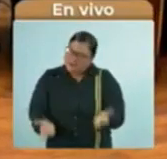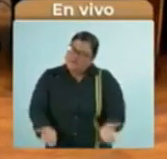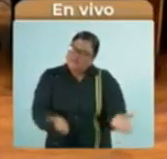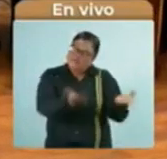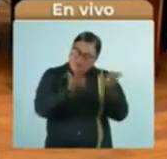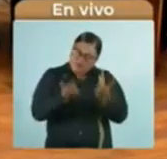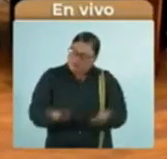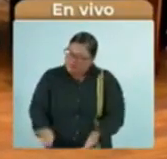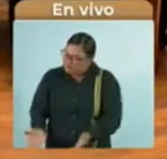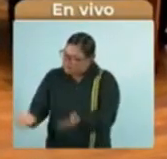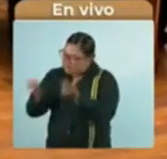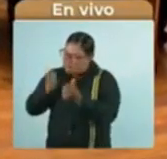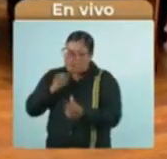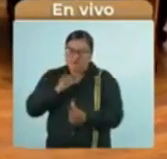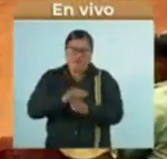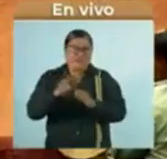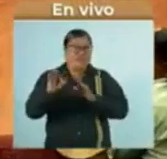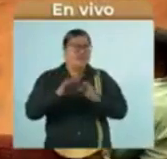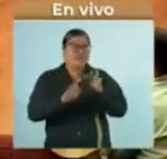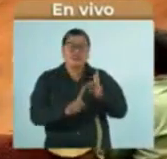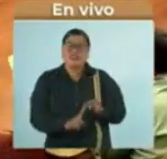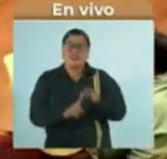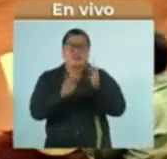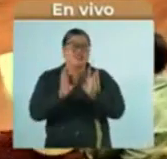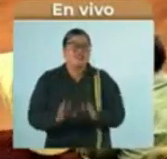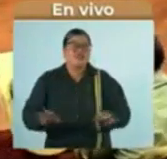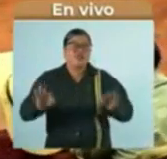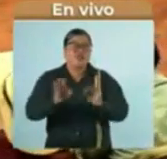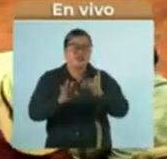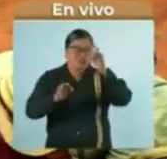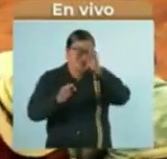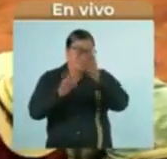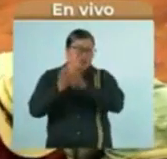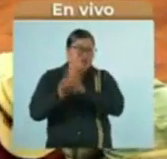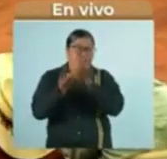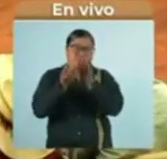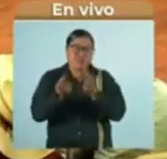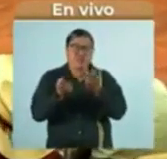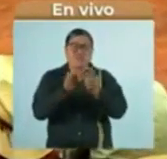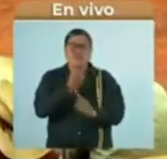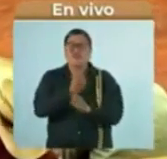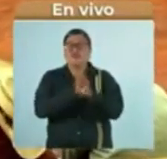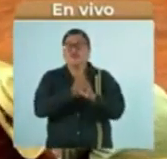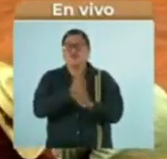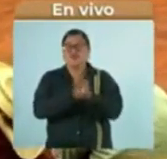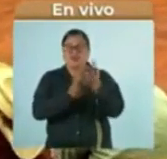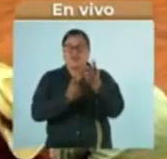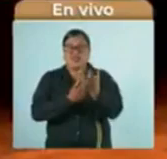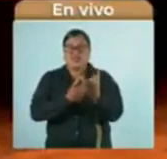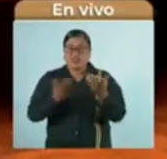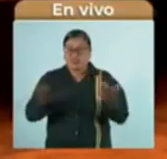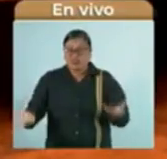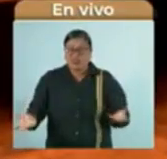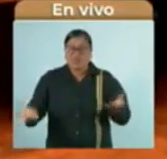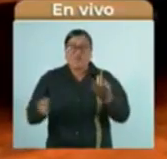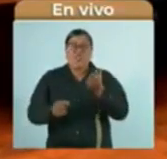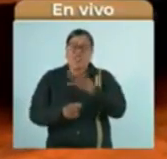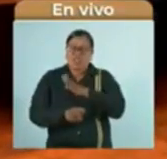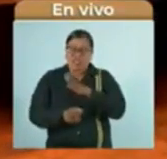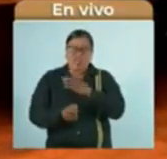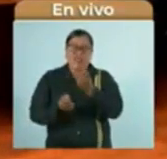mesas de trabajo porque es la única vía y la fórmula para resolver esos problemas y tenemos algunos ya en